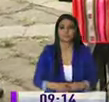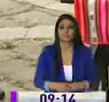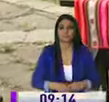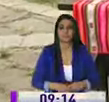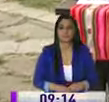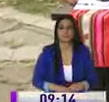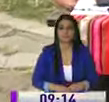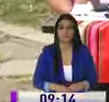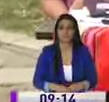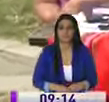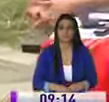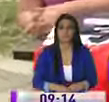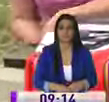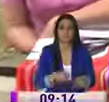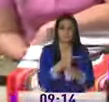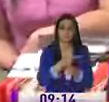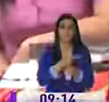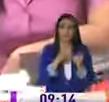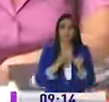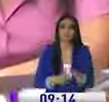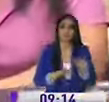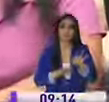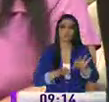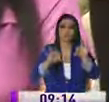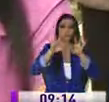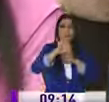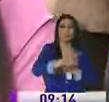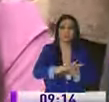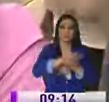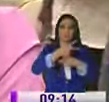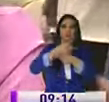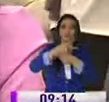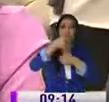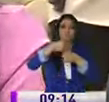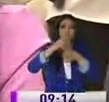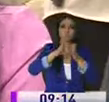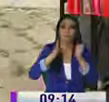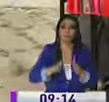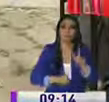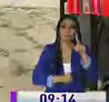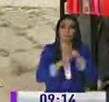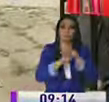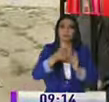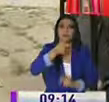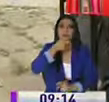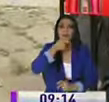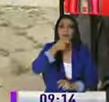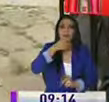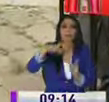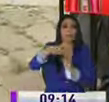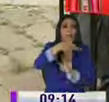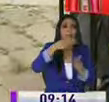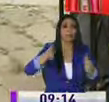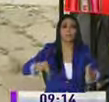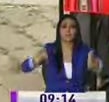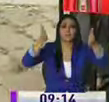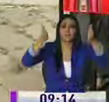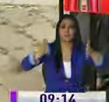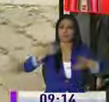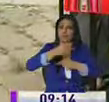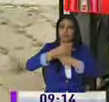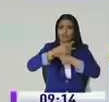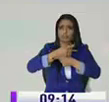son los consejeros suplentes del llamado quinto poder que improvisaron una rueda de prensa en medio de un parque frente al edificio del consejo